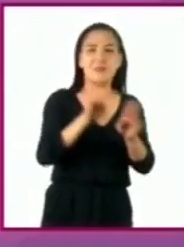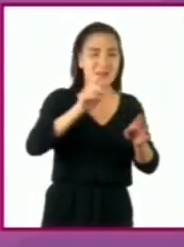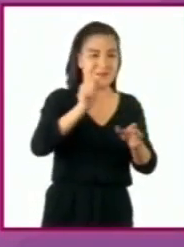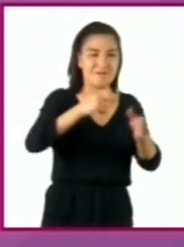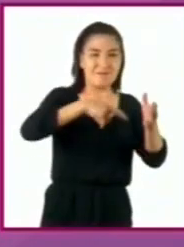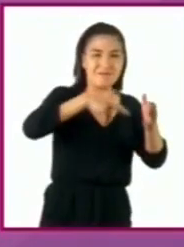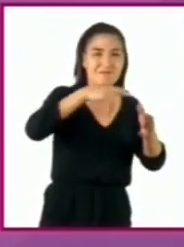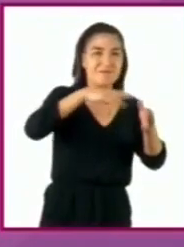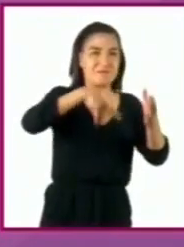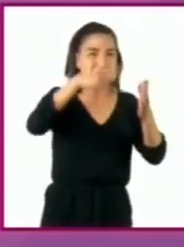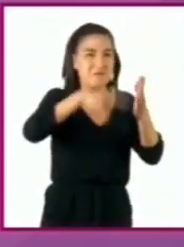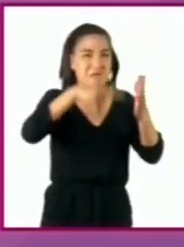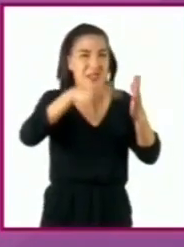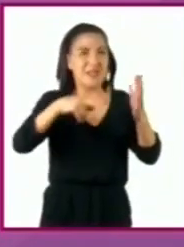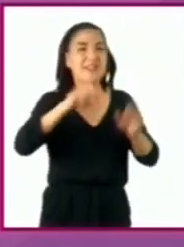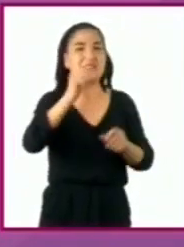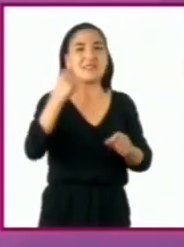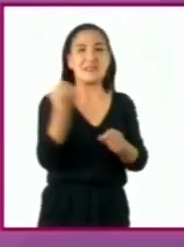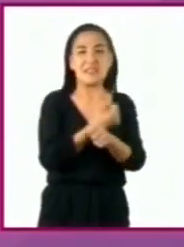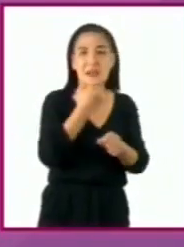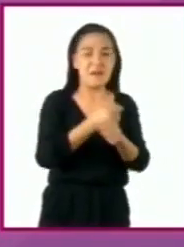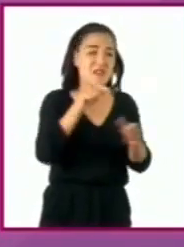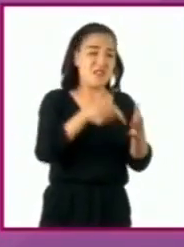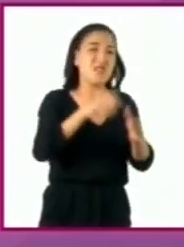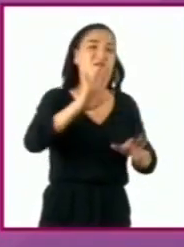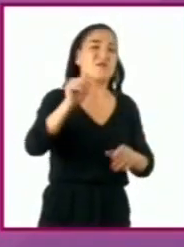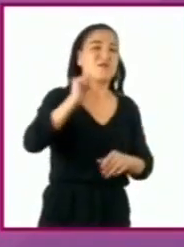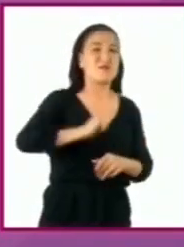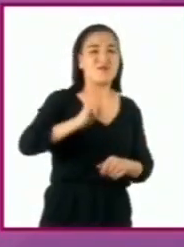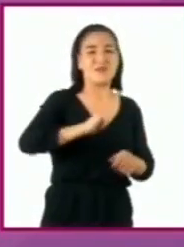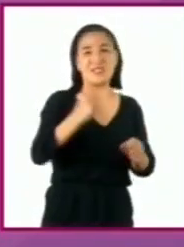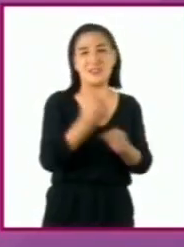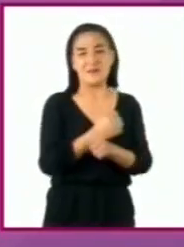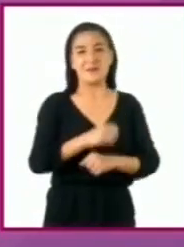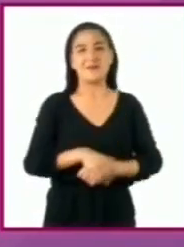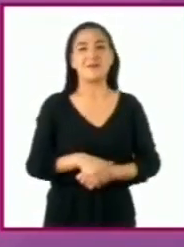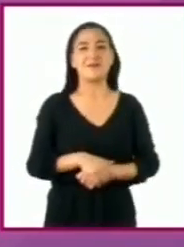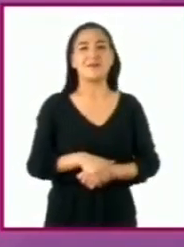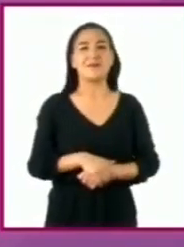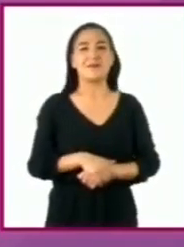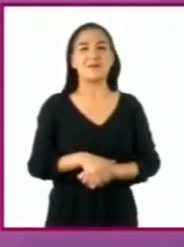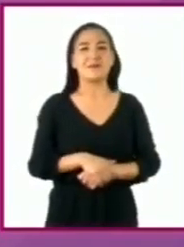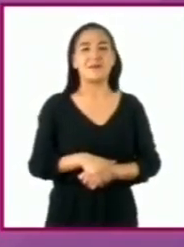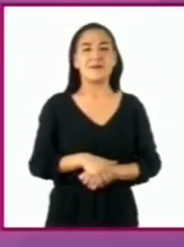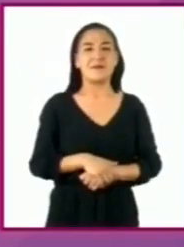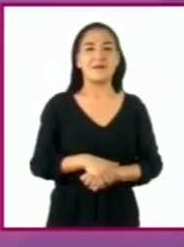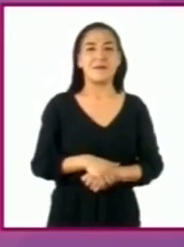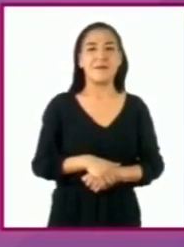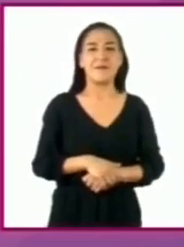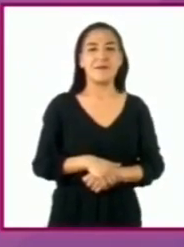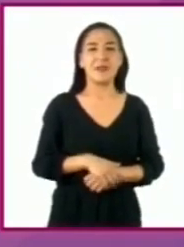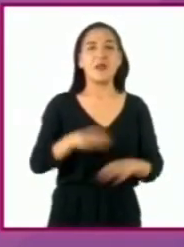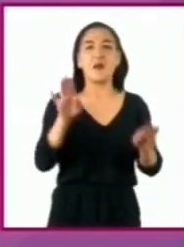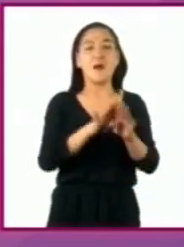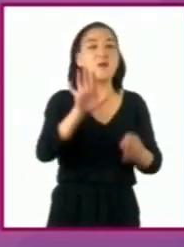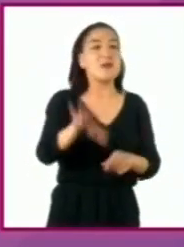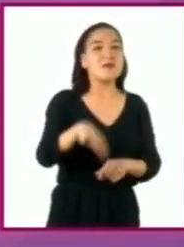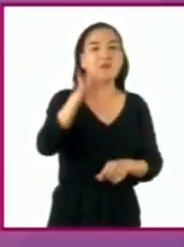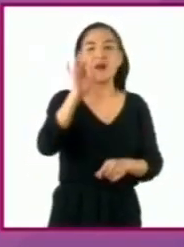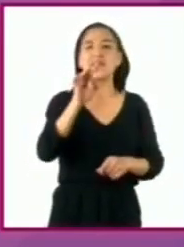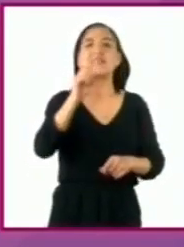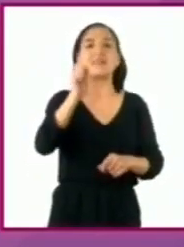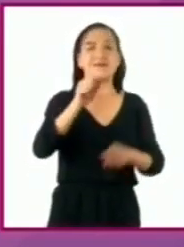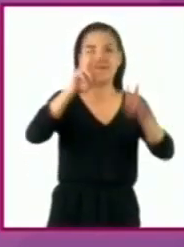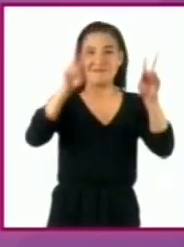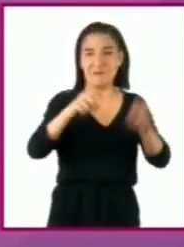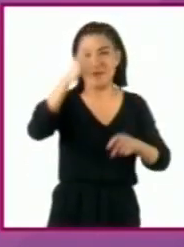que unos viejos zapatos gastados? Una elección inusual de tema